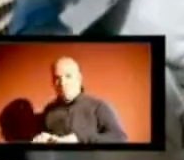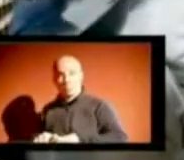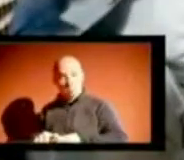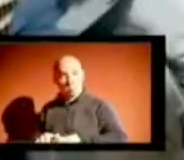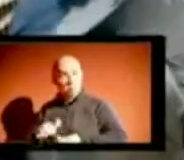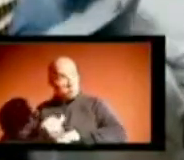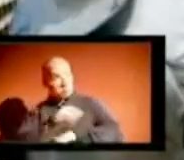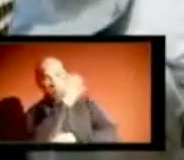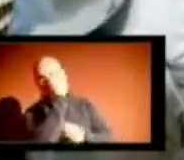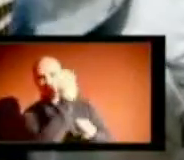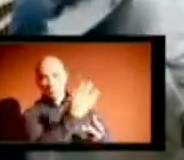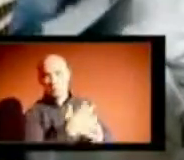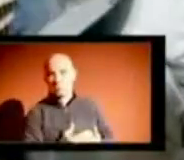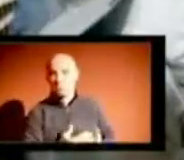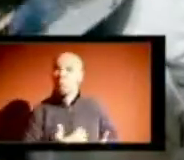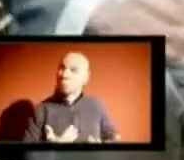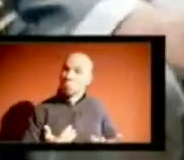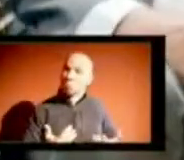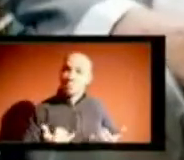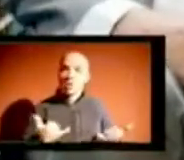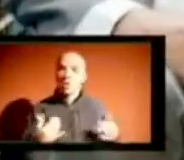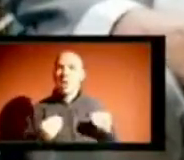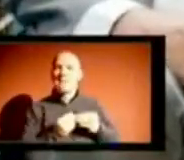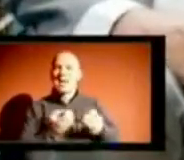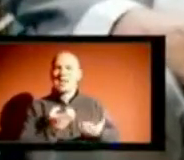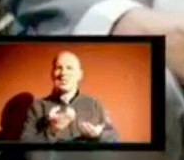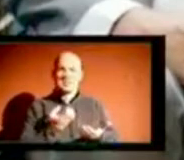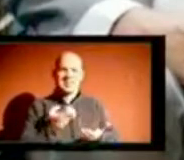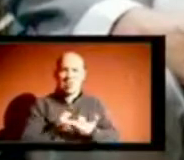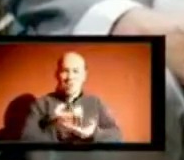todas maneras una actividad económica,